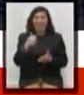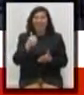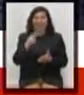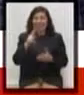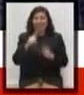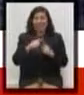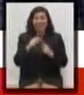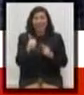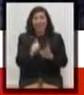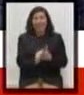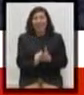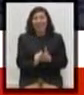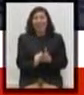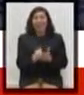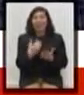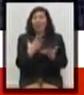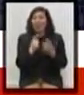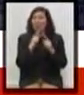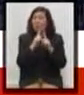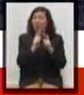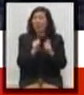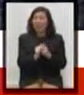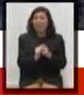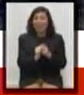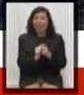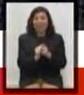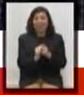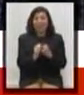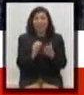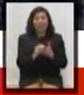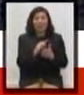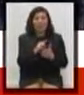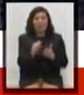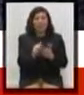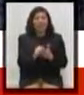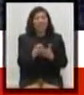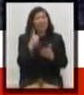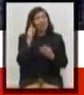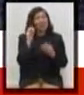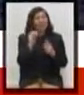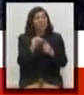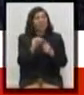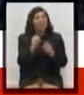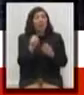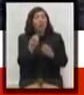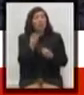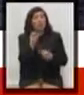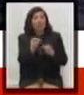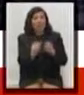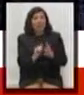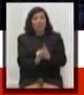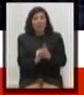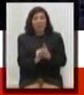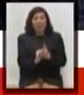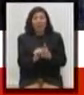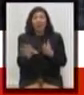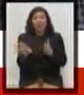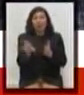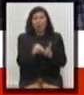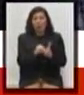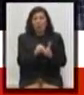y quería formularle una pregunta. ¿Con qué palabra usted definiría a aquellas personas que